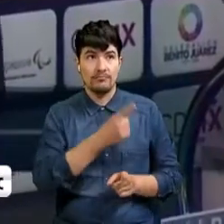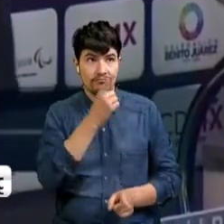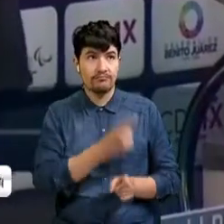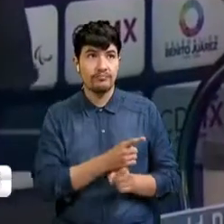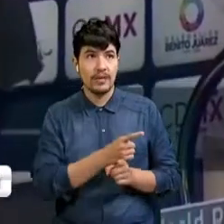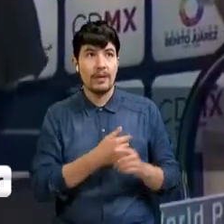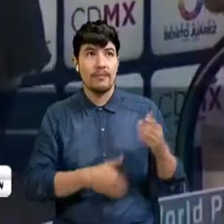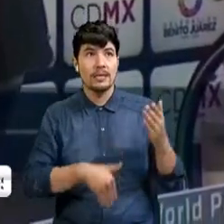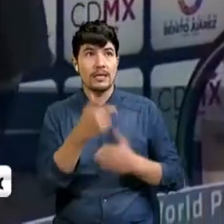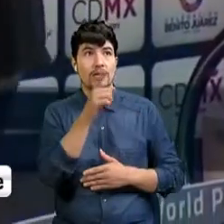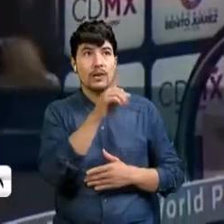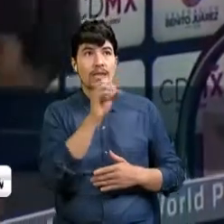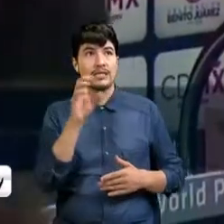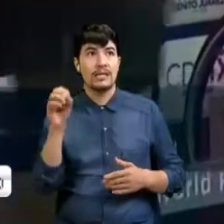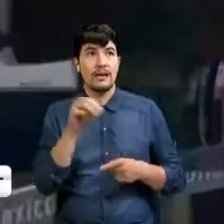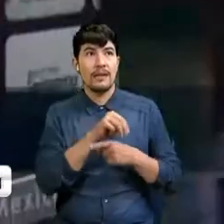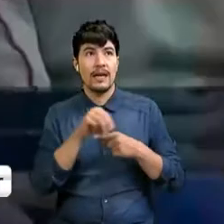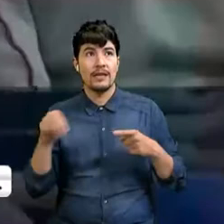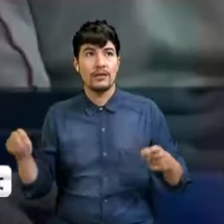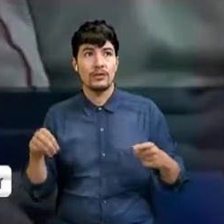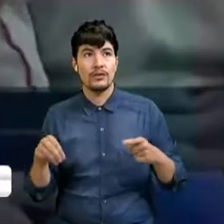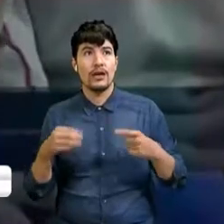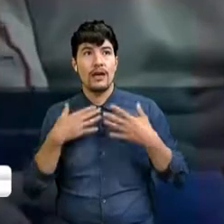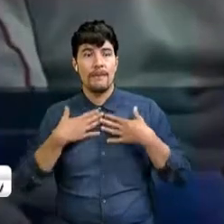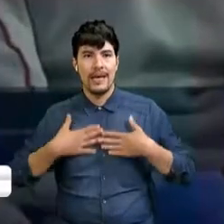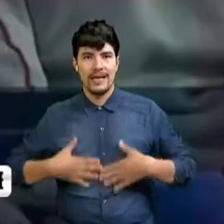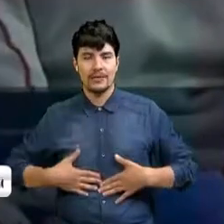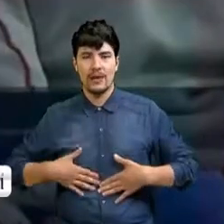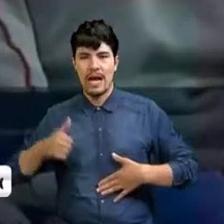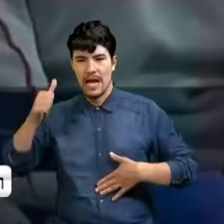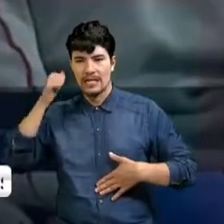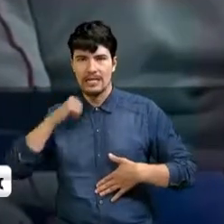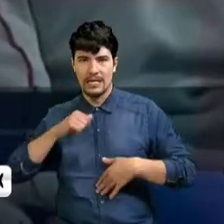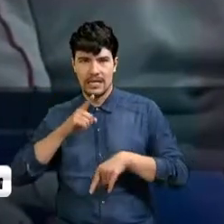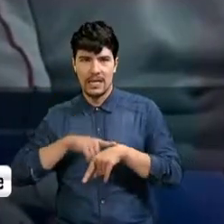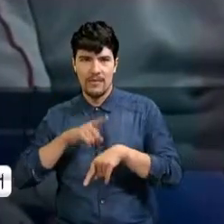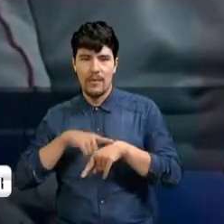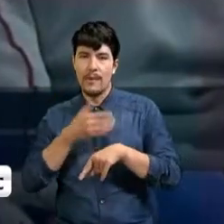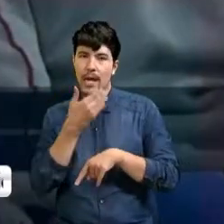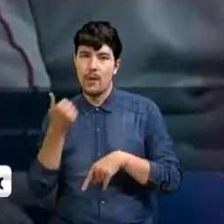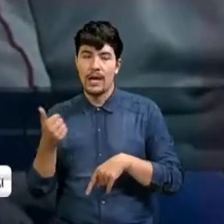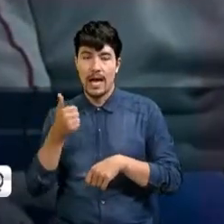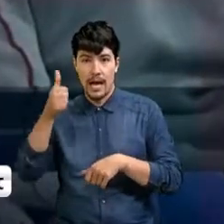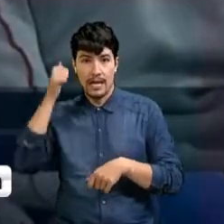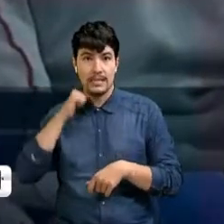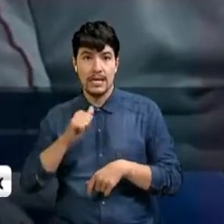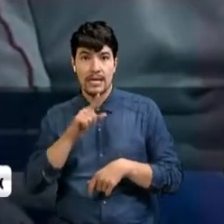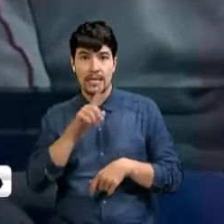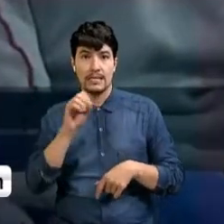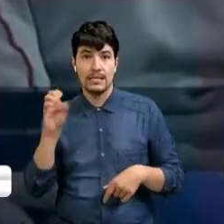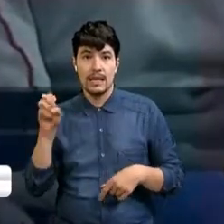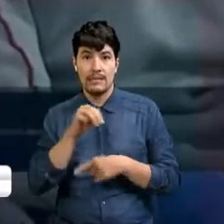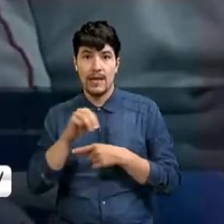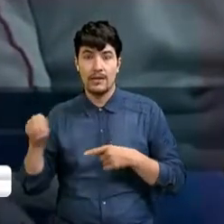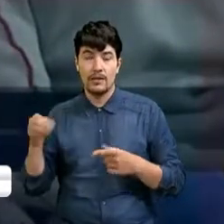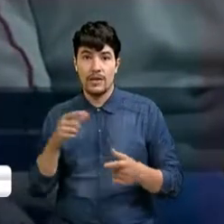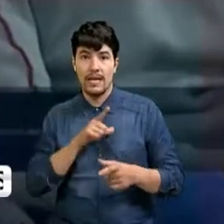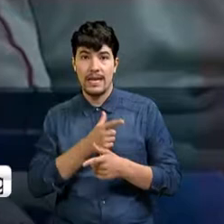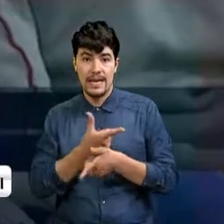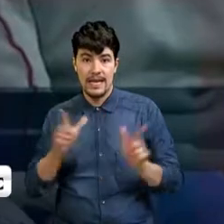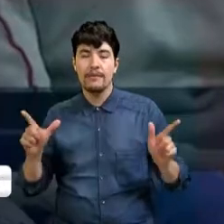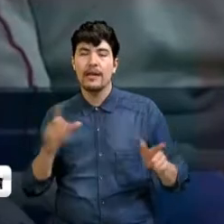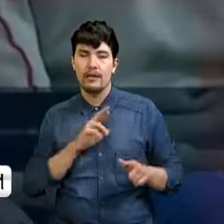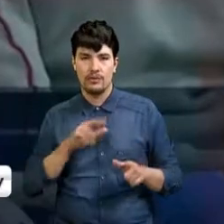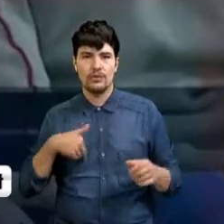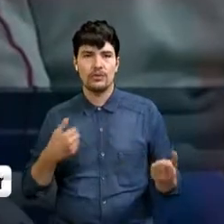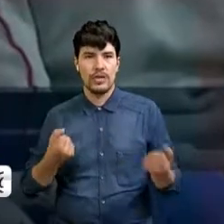por el 100 metros pecho, que bajamos el tiempo y pues ayer es la medalla de plata. En 100 metros libre, fue una prueba muy